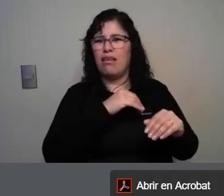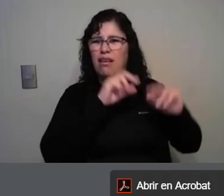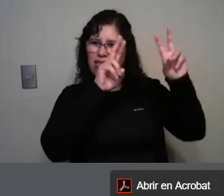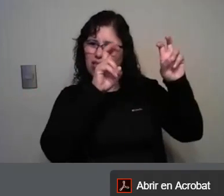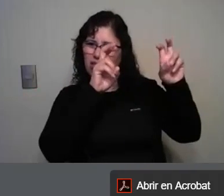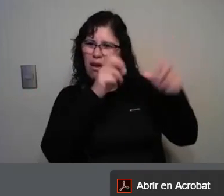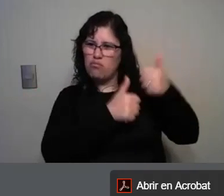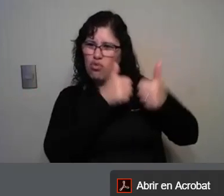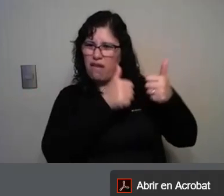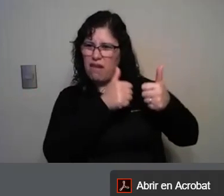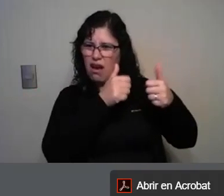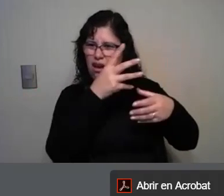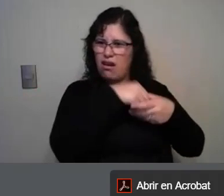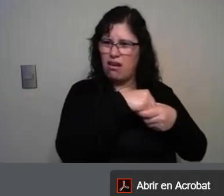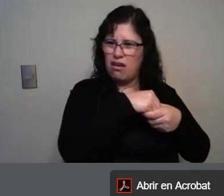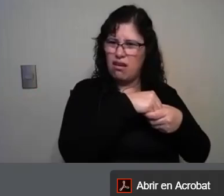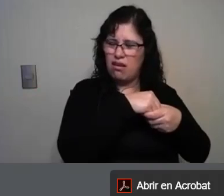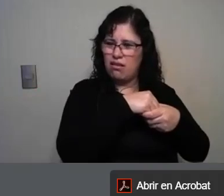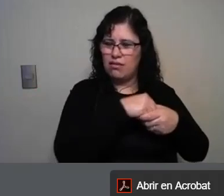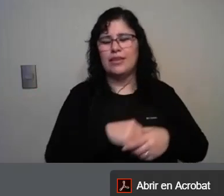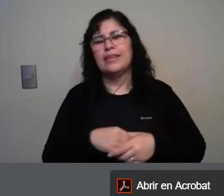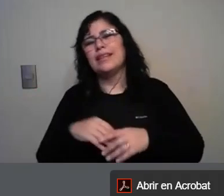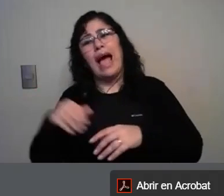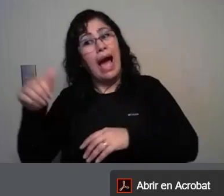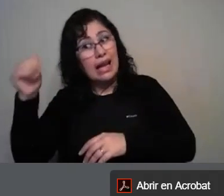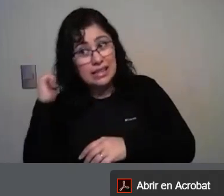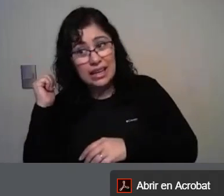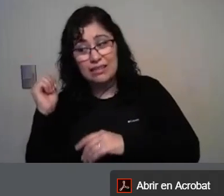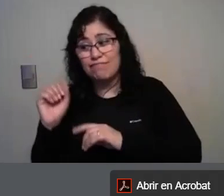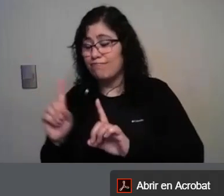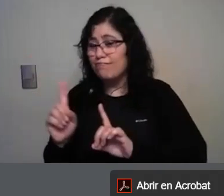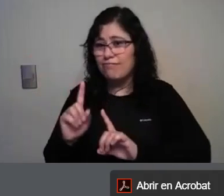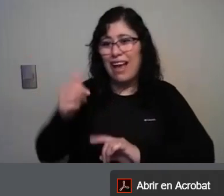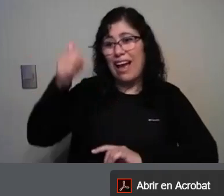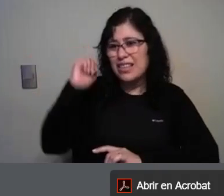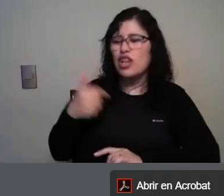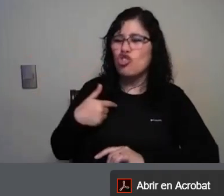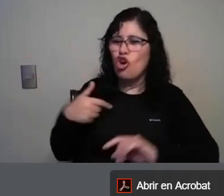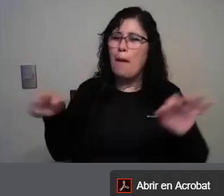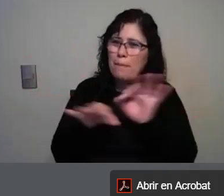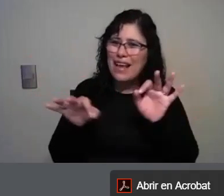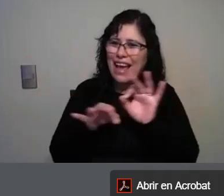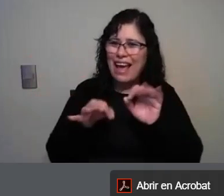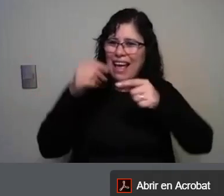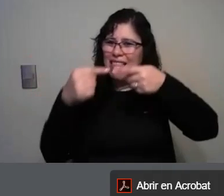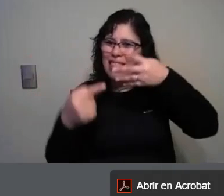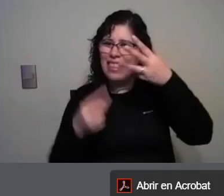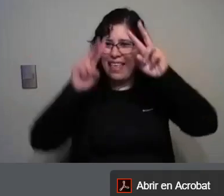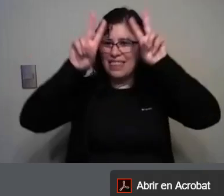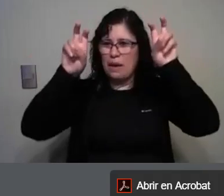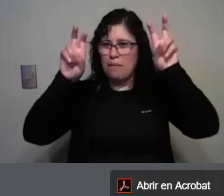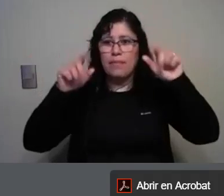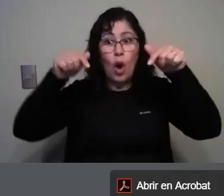Lo de ayer es una orientación a lo que viene. Nosotros vamos a volver a partir de hoy día,